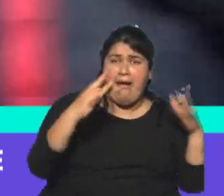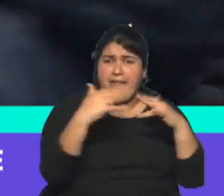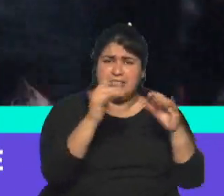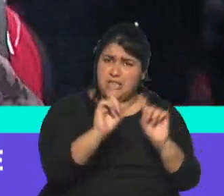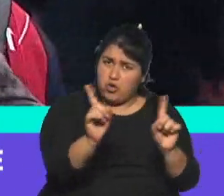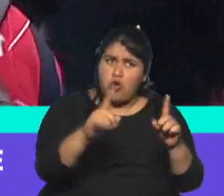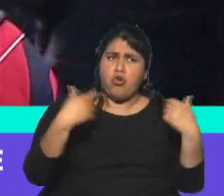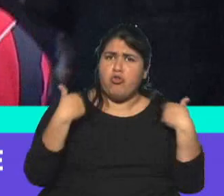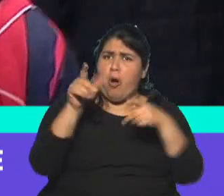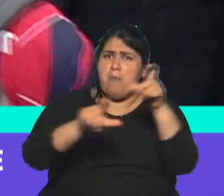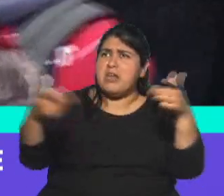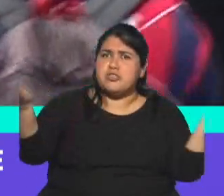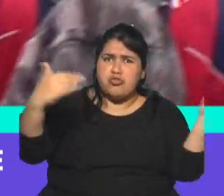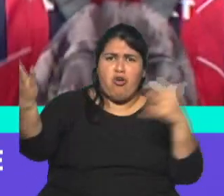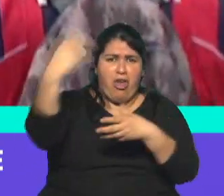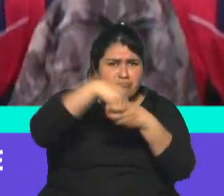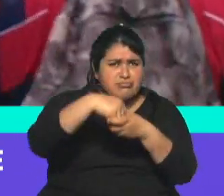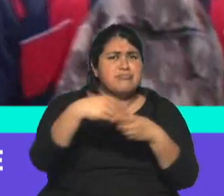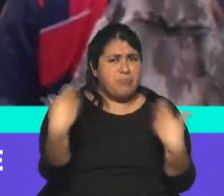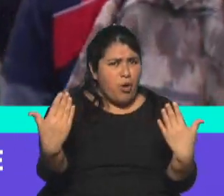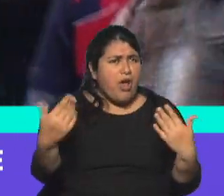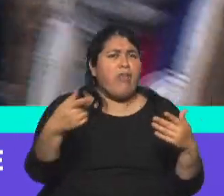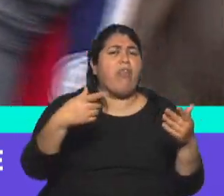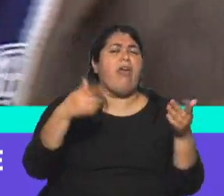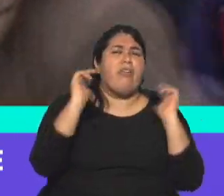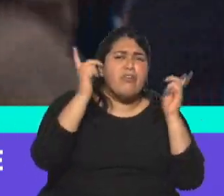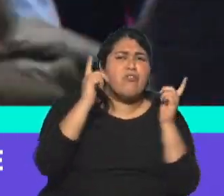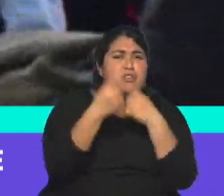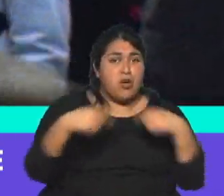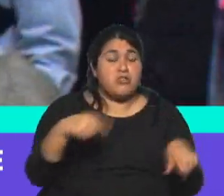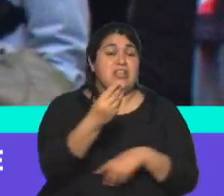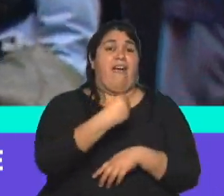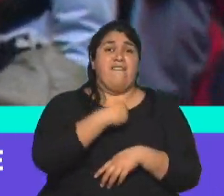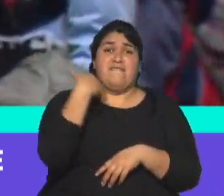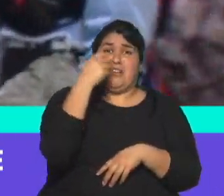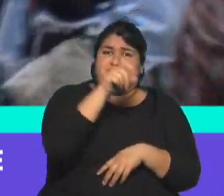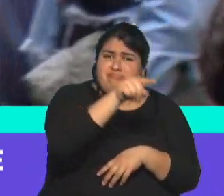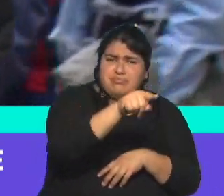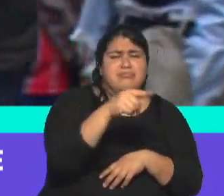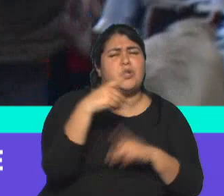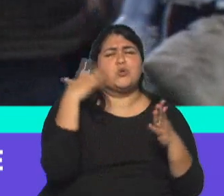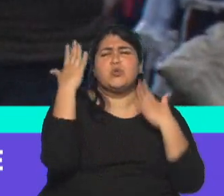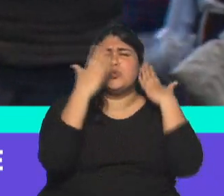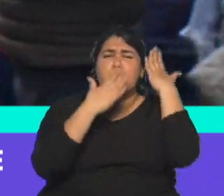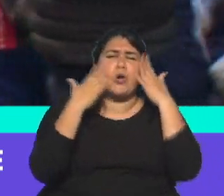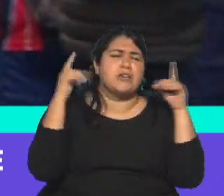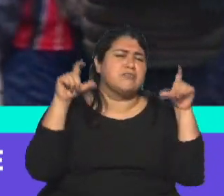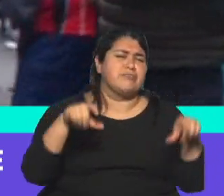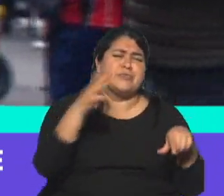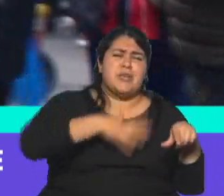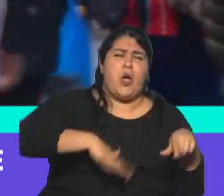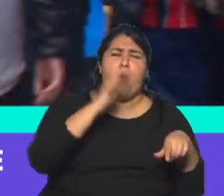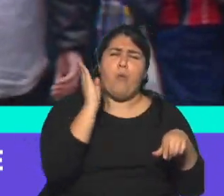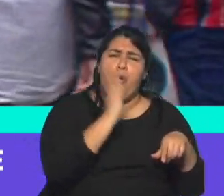lugar funcional para toda la comunidad. Recordemos que los hinchas de San Lorenzo tienen el sueño de volver a Boedo, al viejo estadio que fue